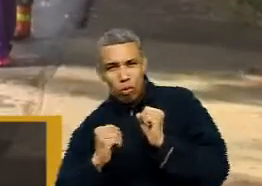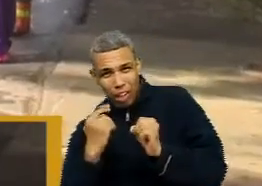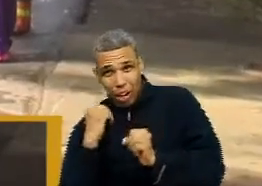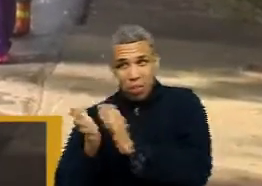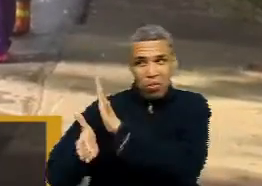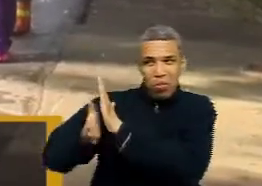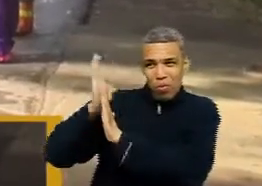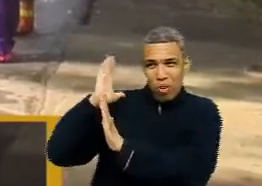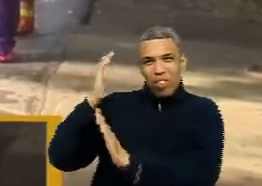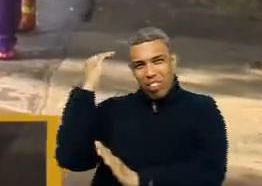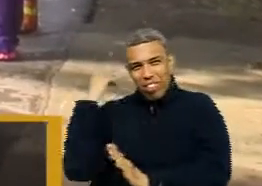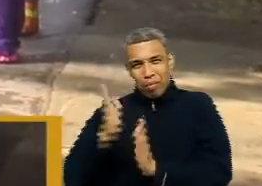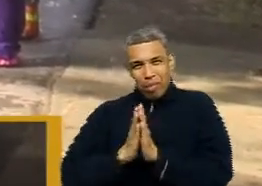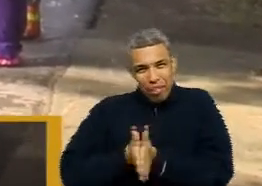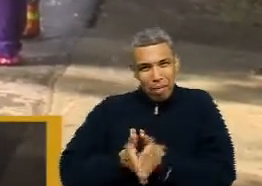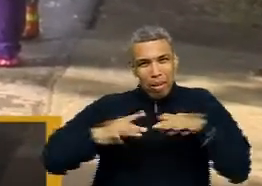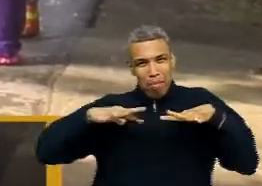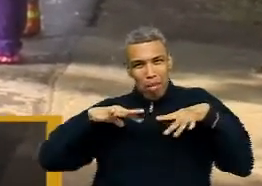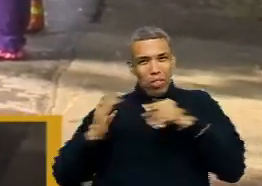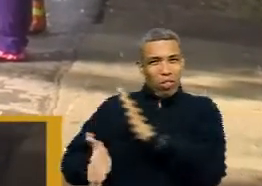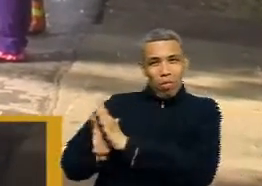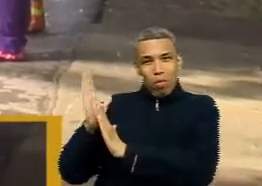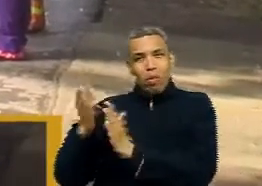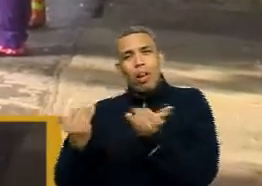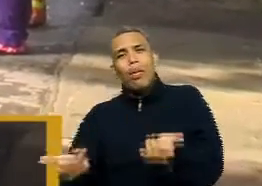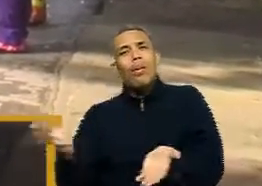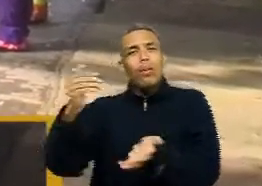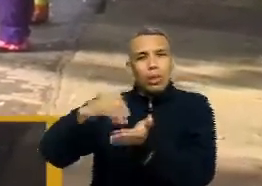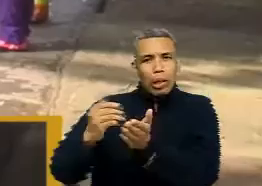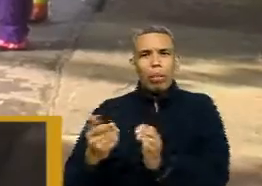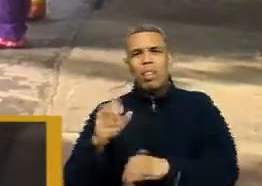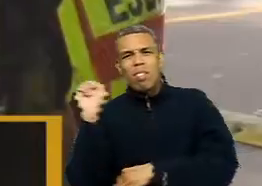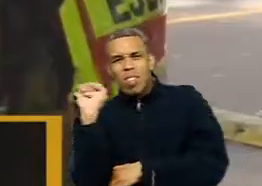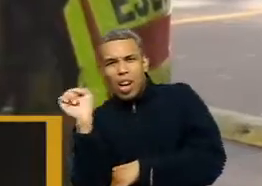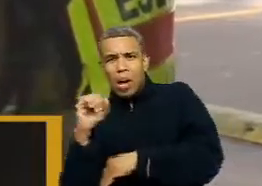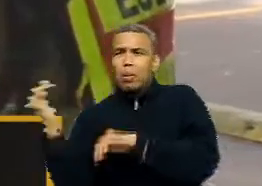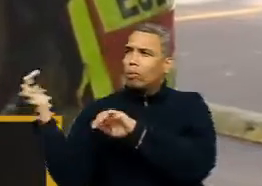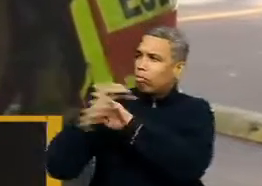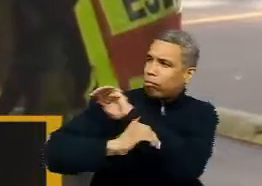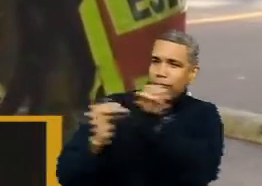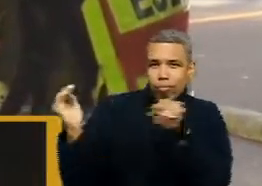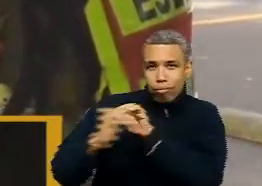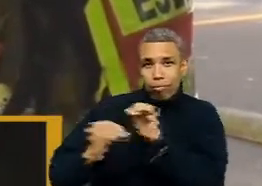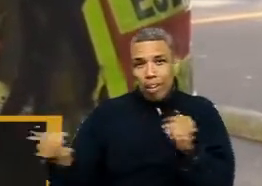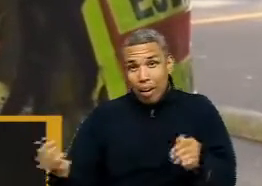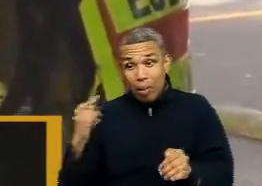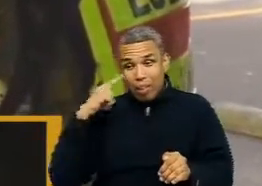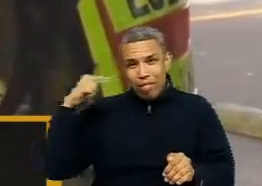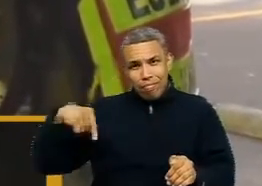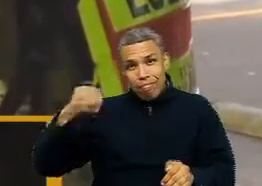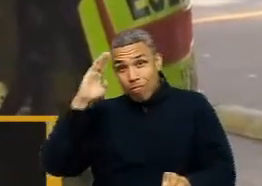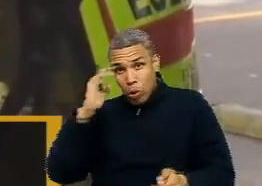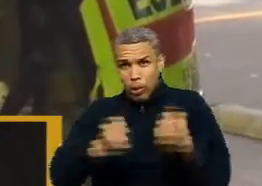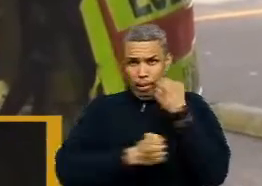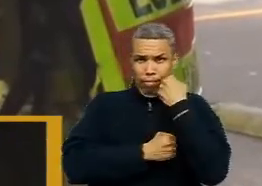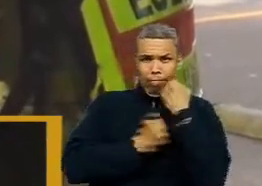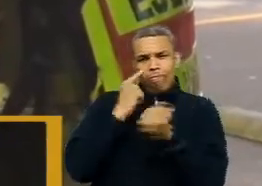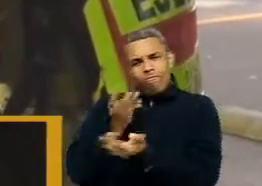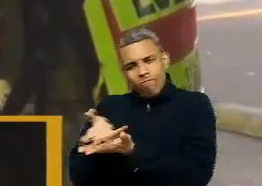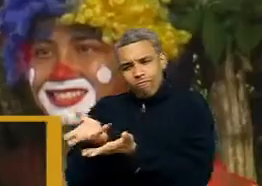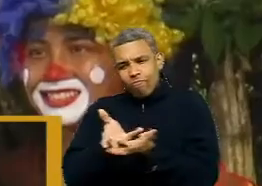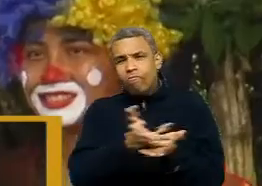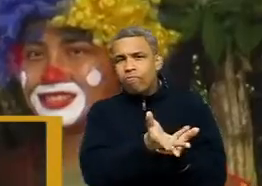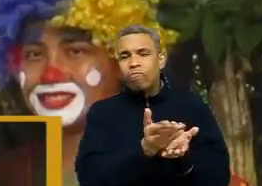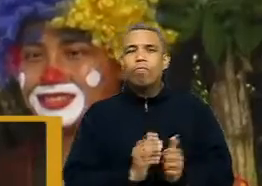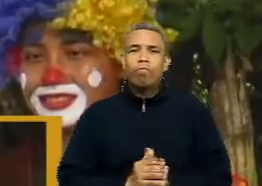acompañando y tienen un viaje seguro y tranquilo por todas las carreteras del país. El mensaje del ejército a la ciudadanía va en dos sentidos, ha explicado el